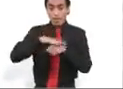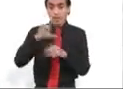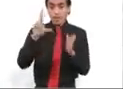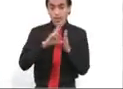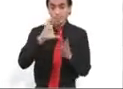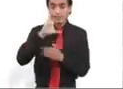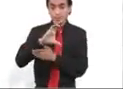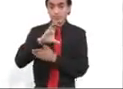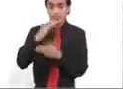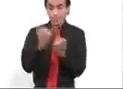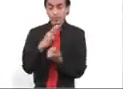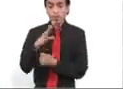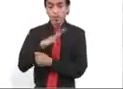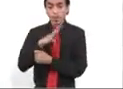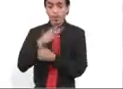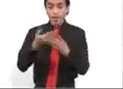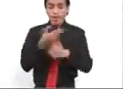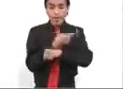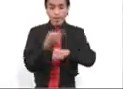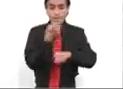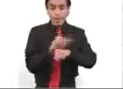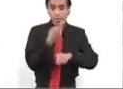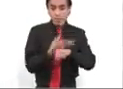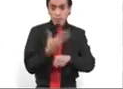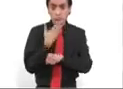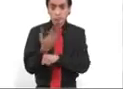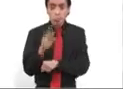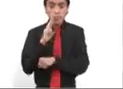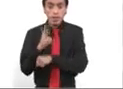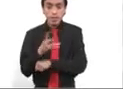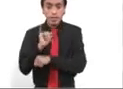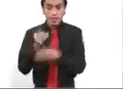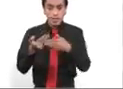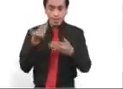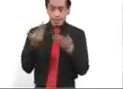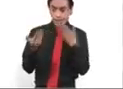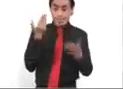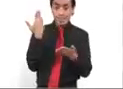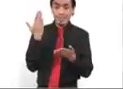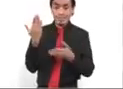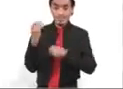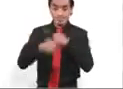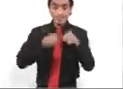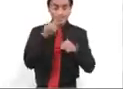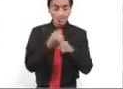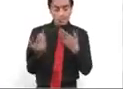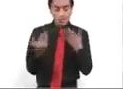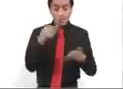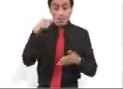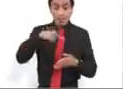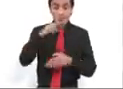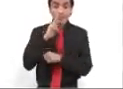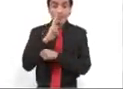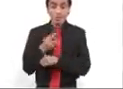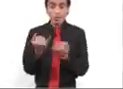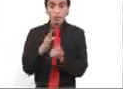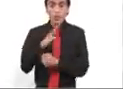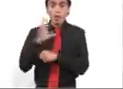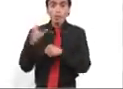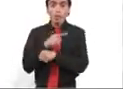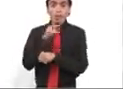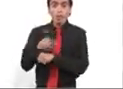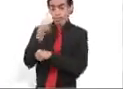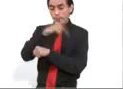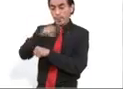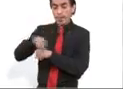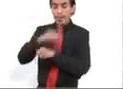más trámites de regularización que los que teníamos en el pasado. ¿Por qué? Porque los operativos lo que hacen es empujar a los